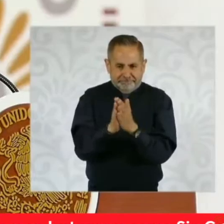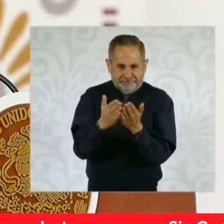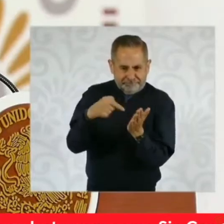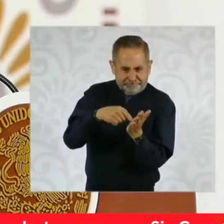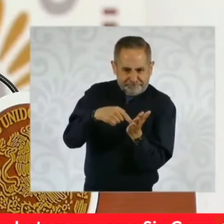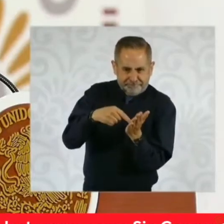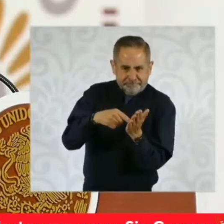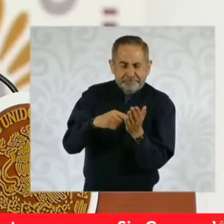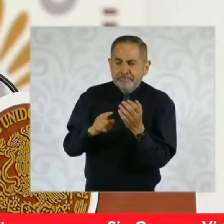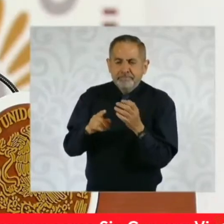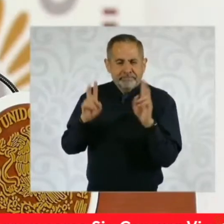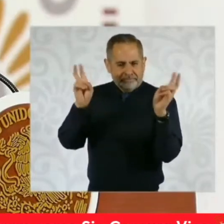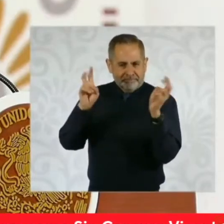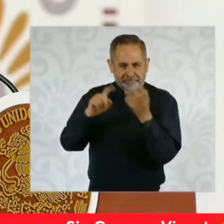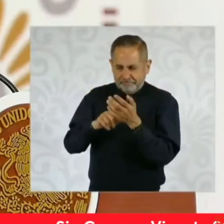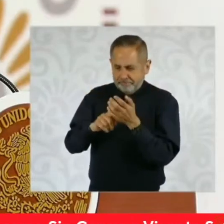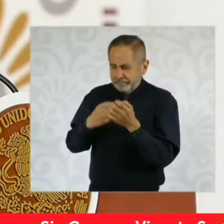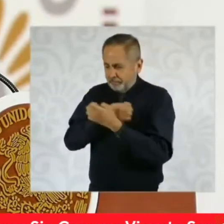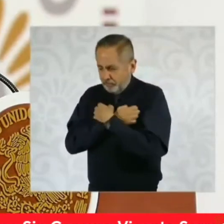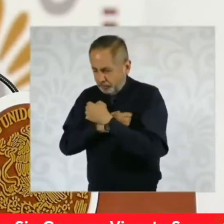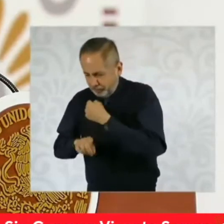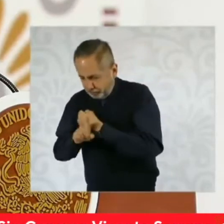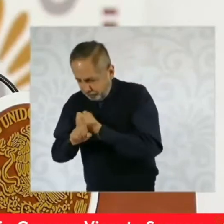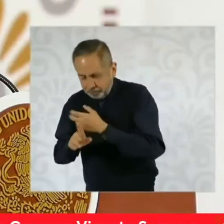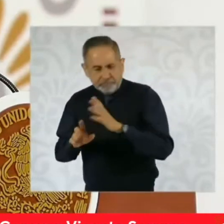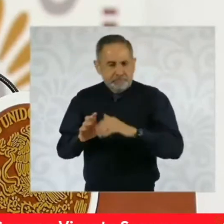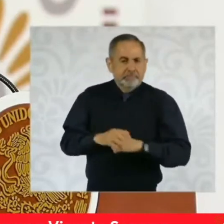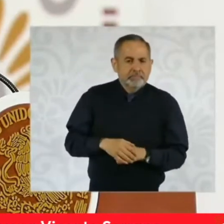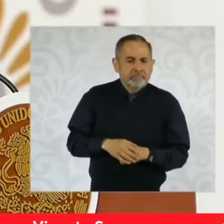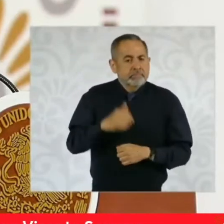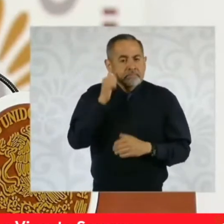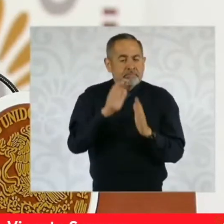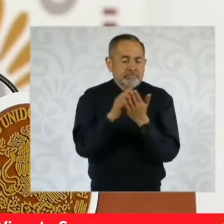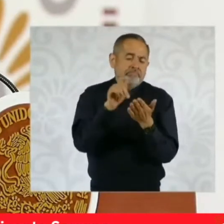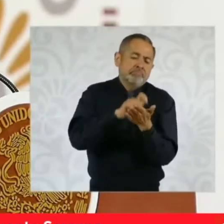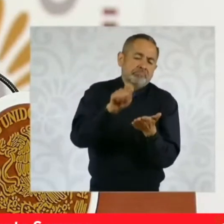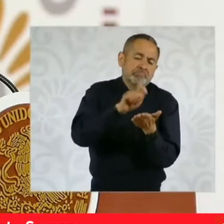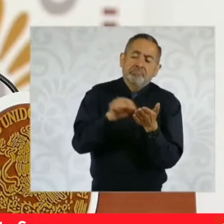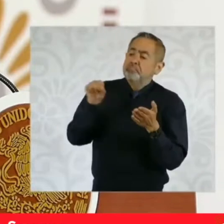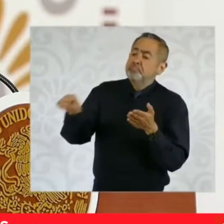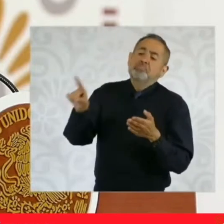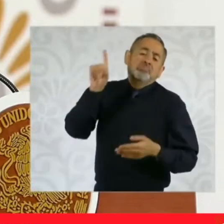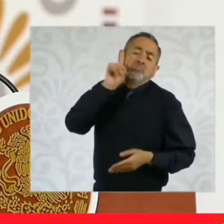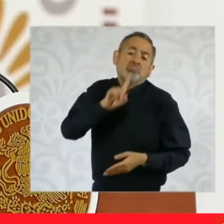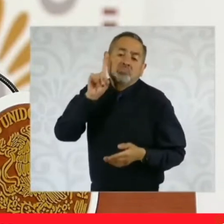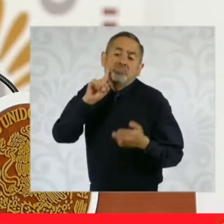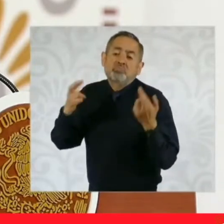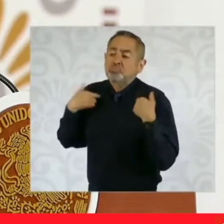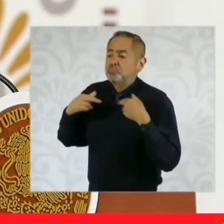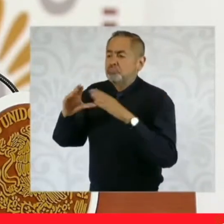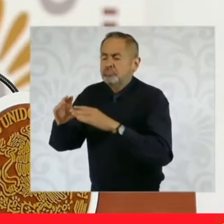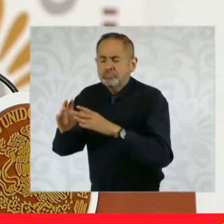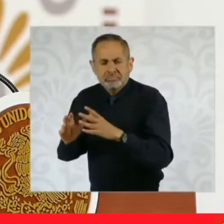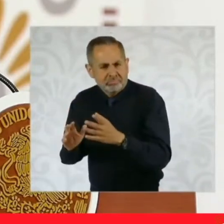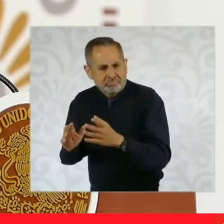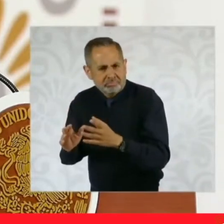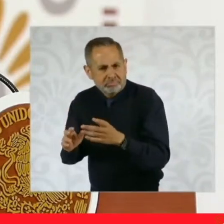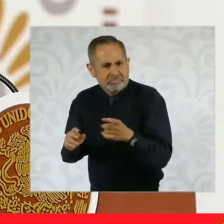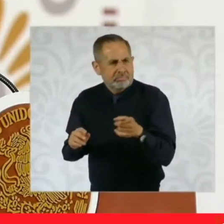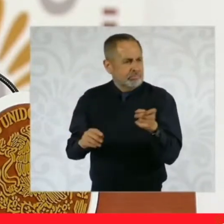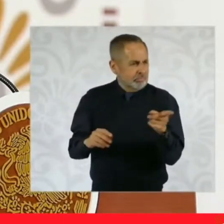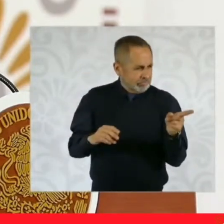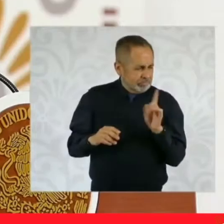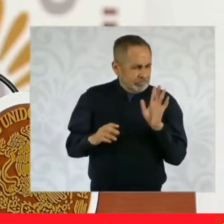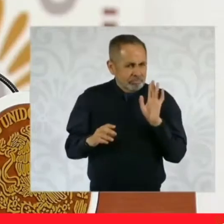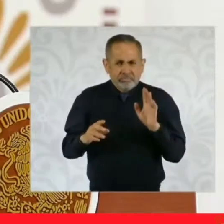sobre problemas de educación: escribimos para las maestras de escuela. Si hemos dicho a los hombres, no perdáis